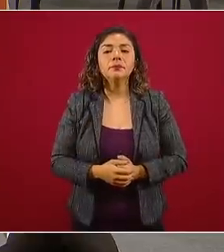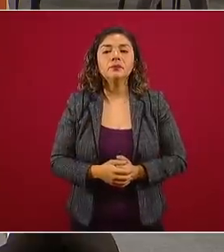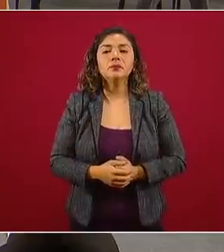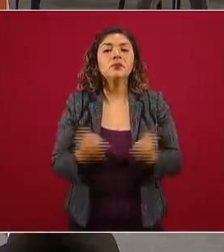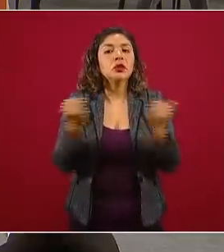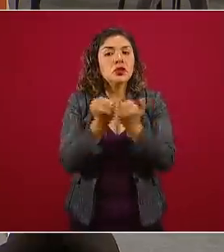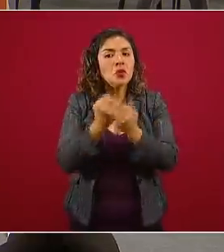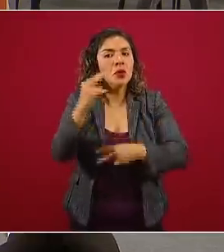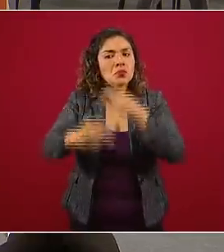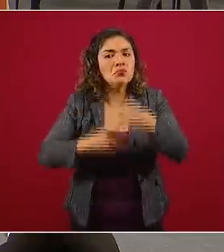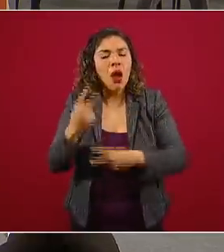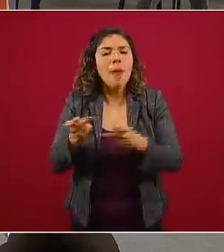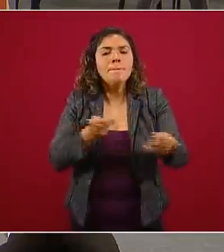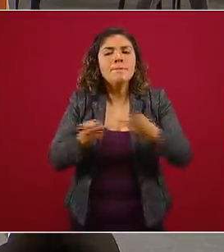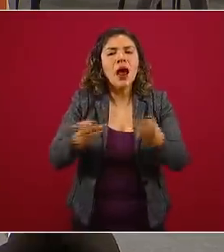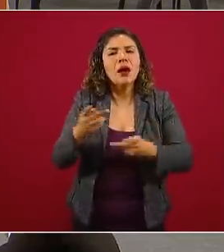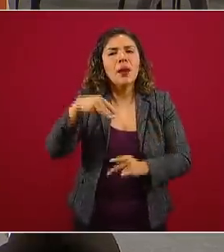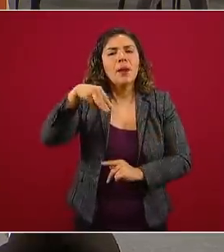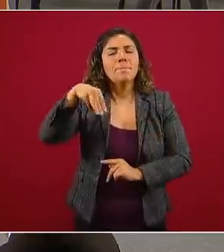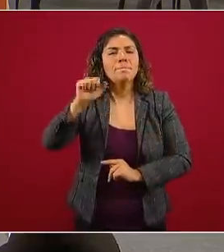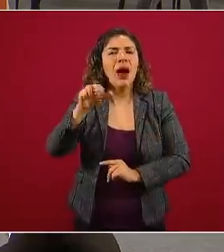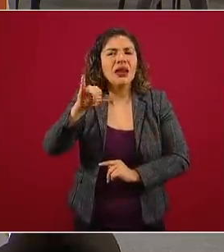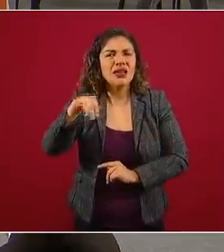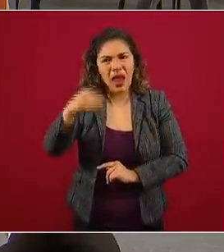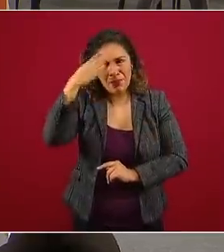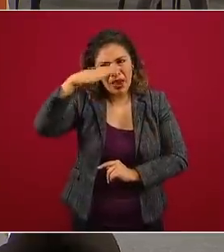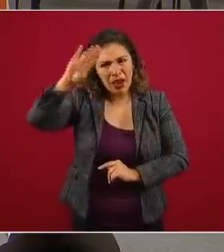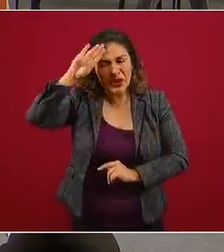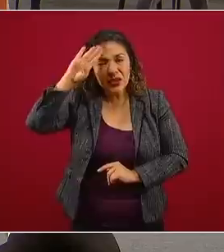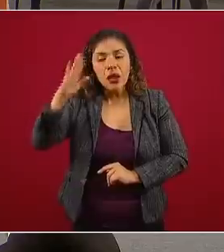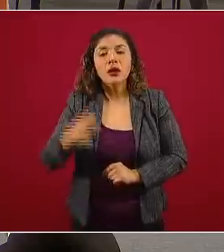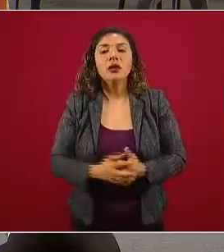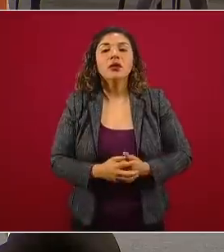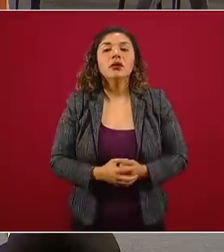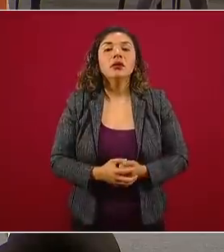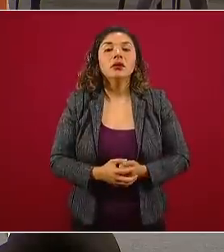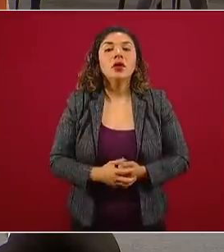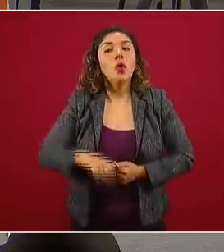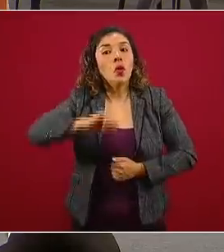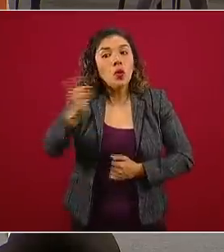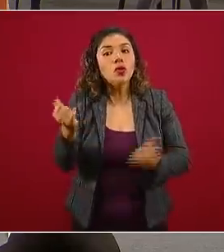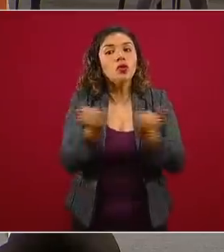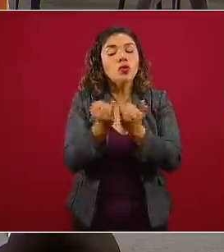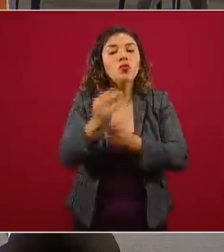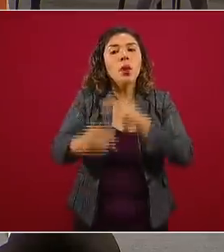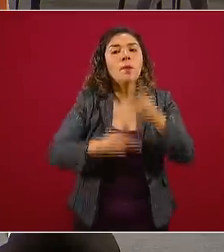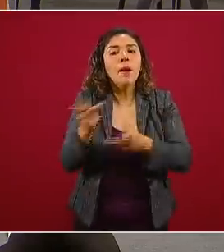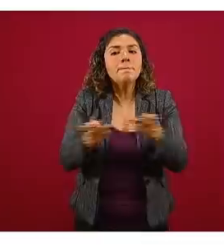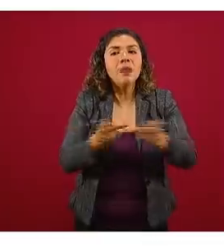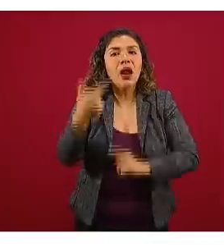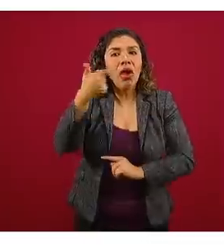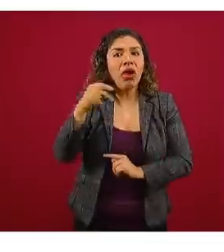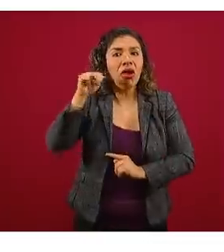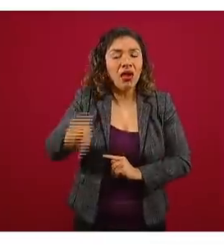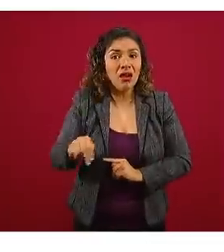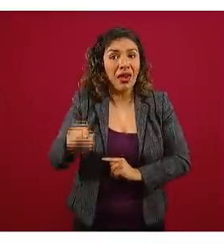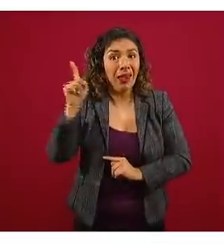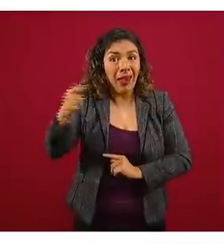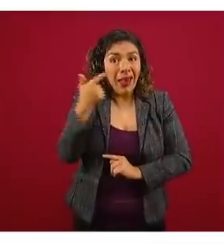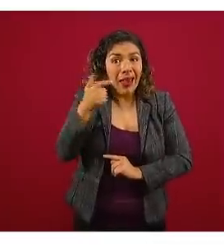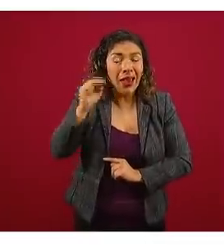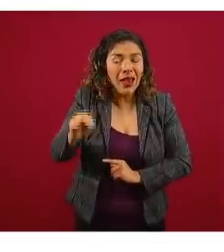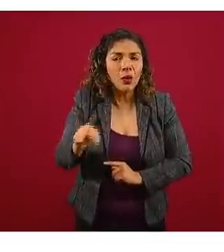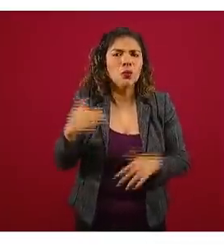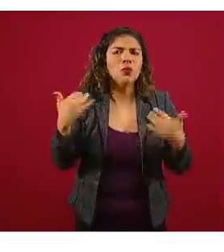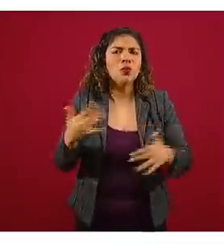despliegue de nuestro plan marina la siguiente el despliegue del plan de la guardia nacional a la guardia nacional